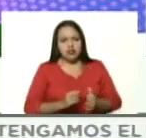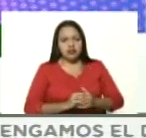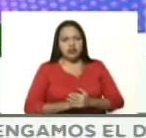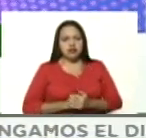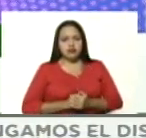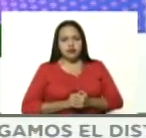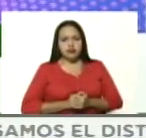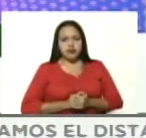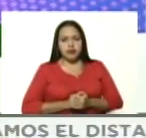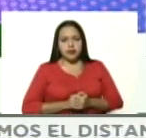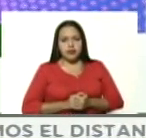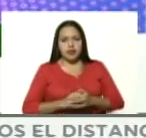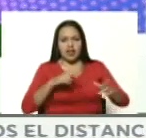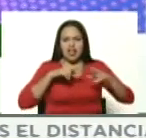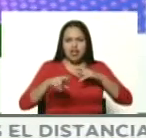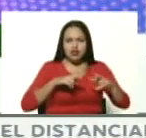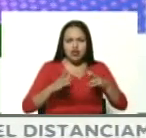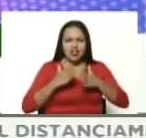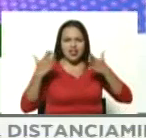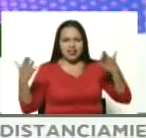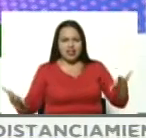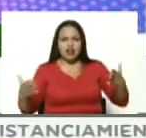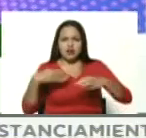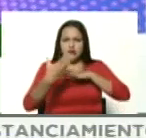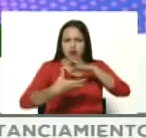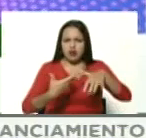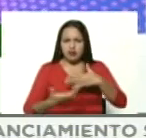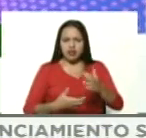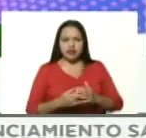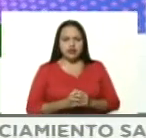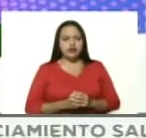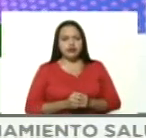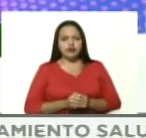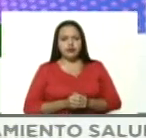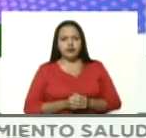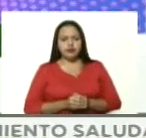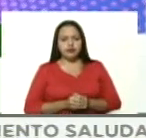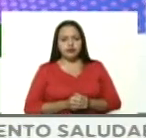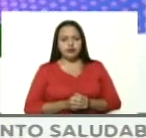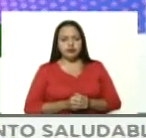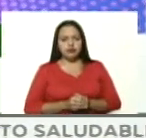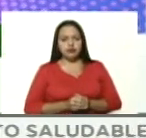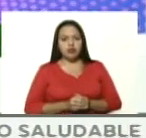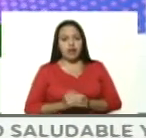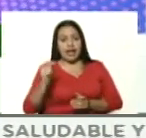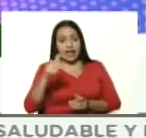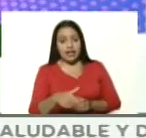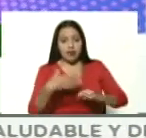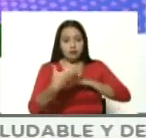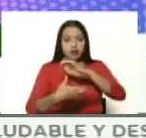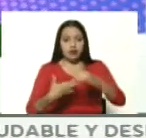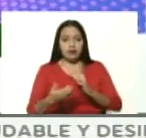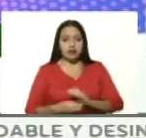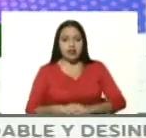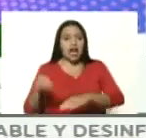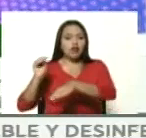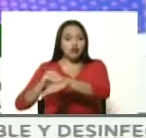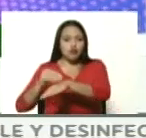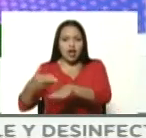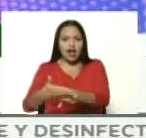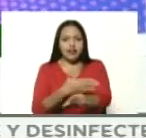climática de grandes dimensiones. Esta crisis fue anunciada con